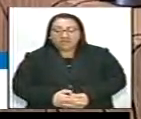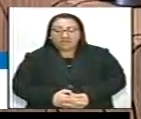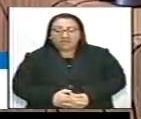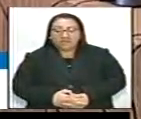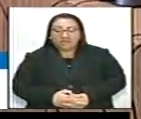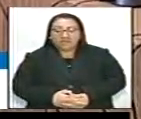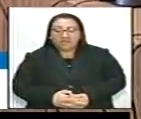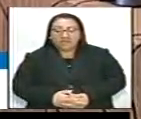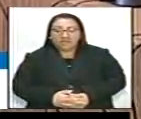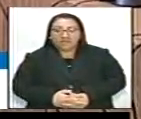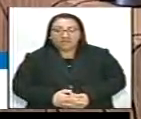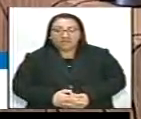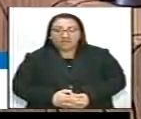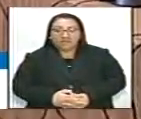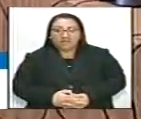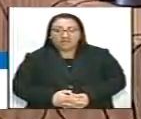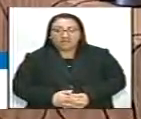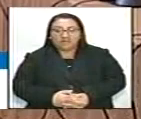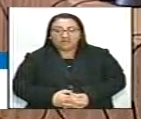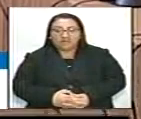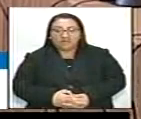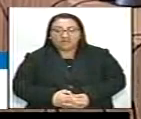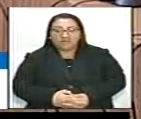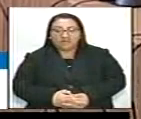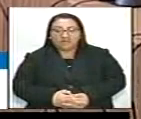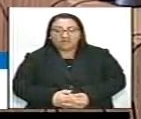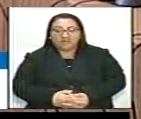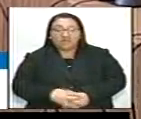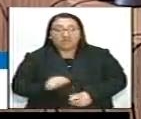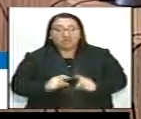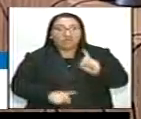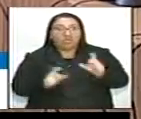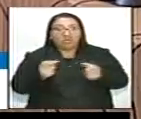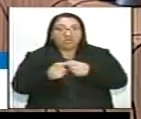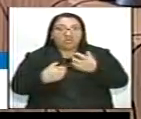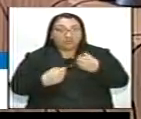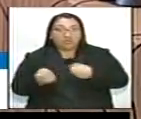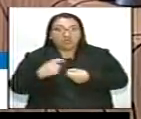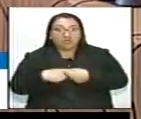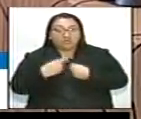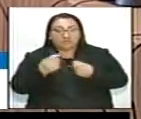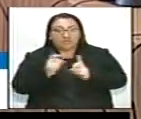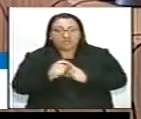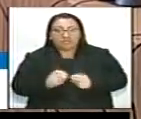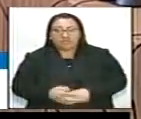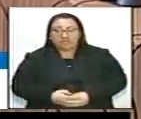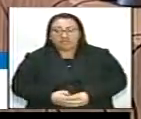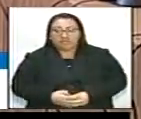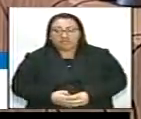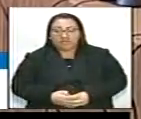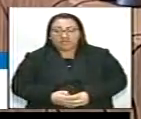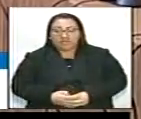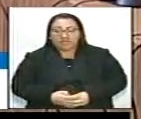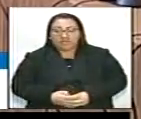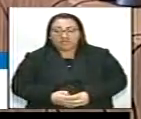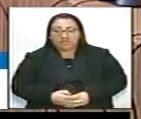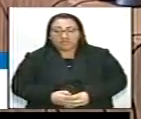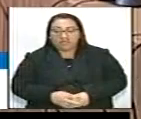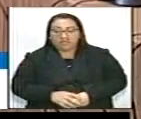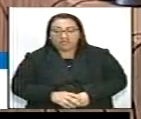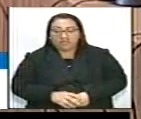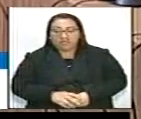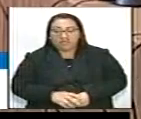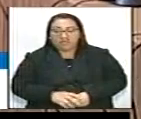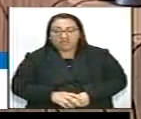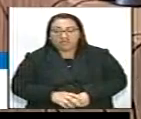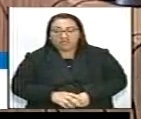ciudadanos del Perú nos están viendo. Si algún congresista quiere participar, le doy la palabra. Tiene la palabra el congresista